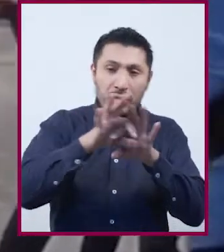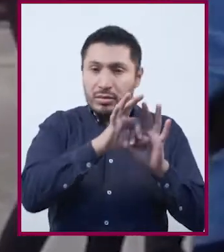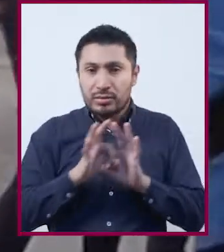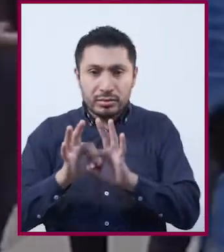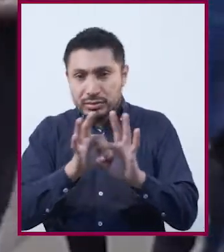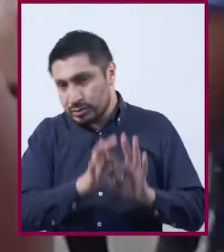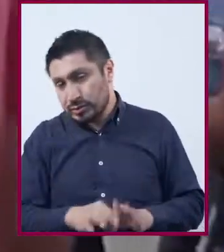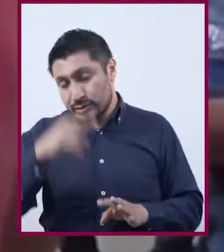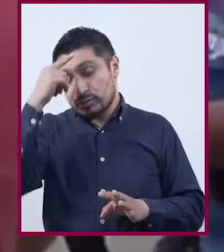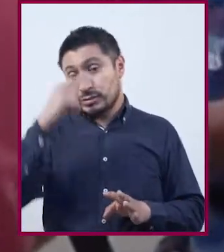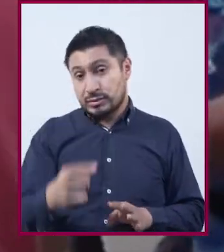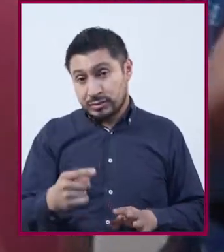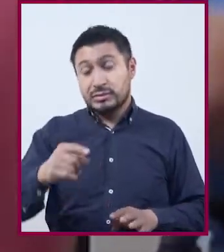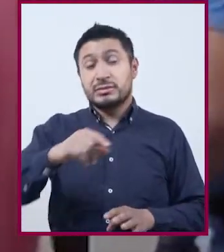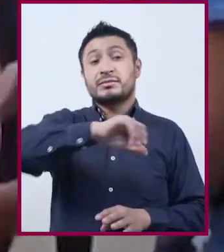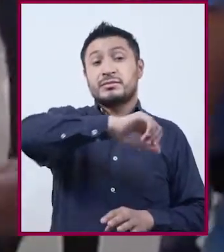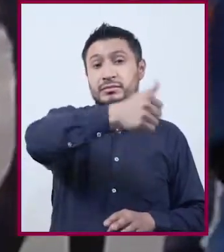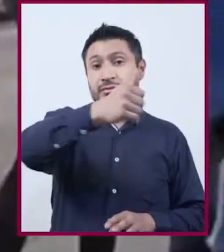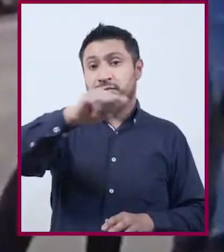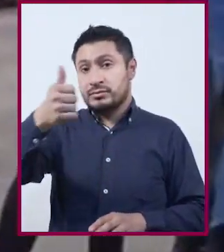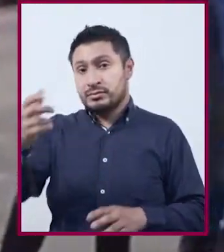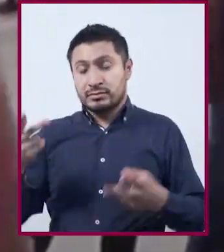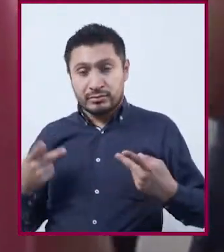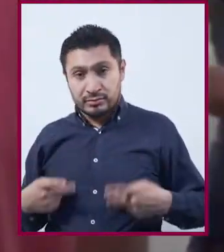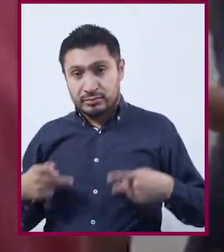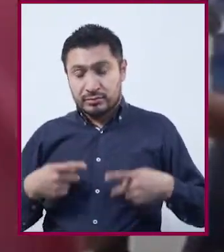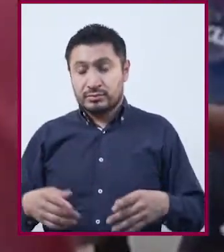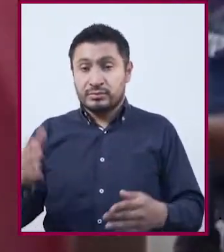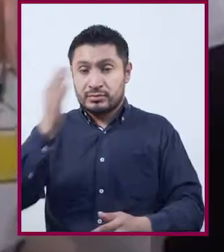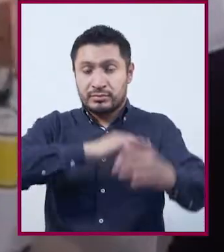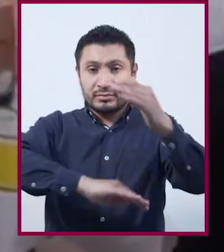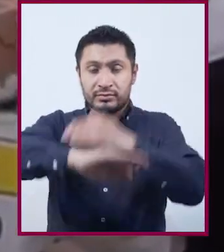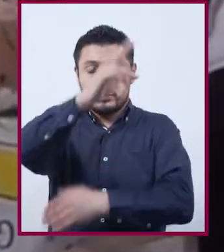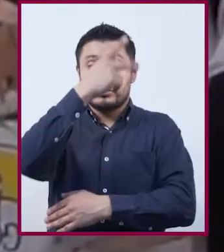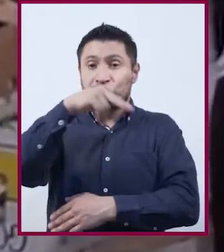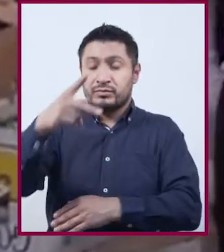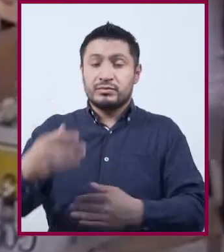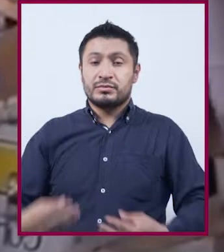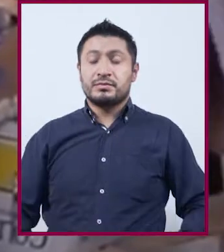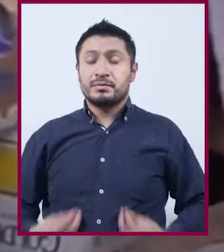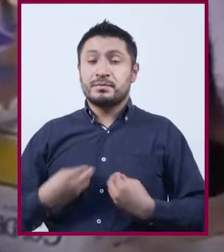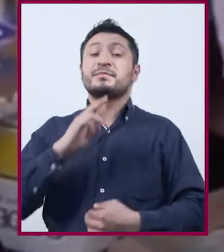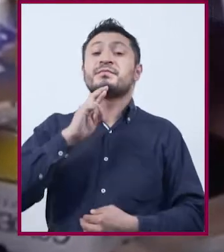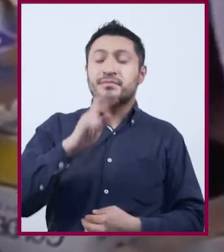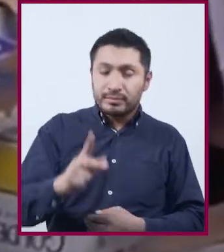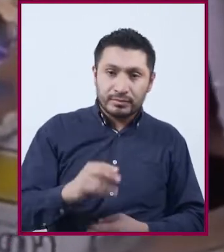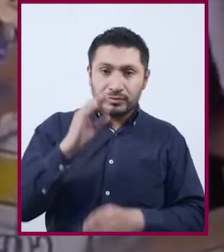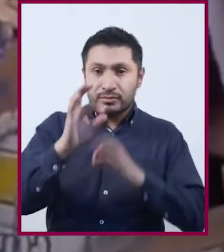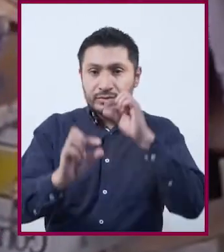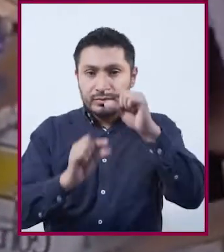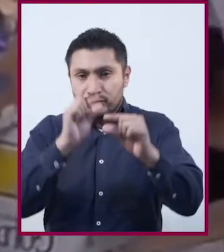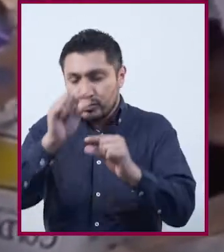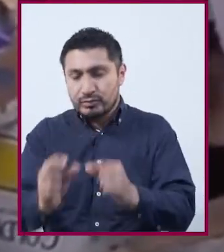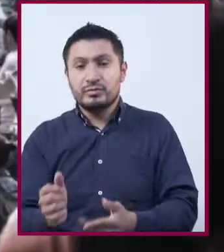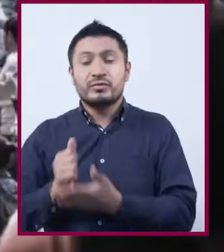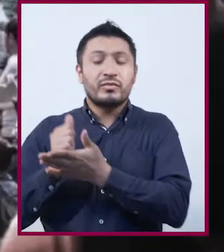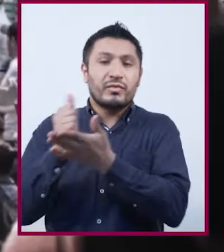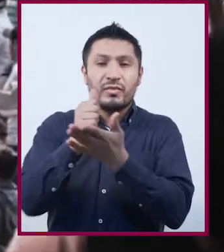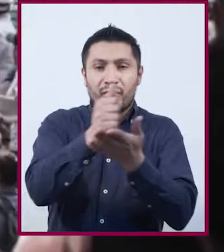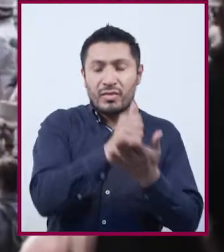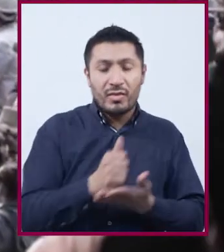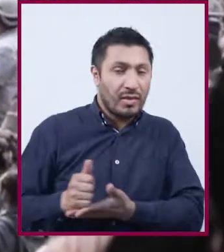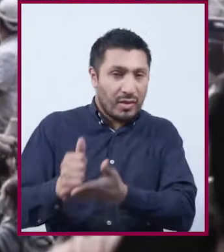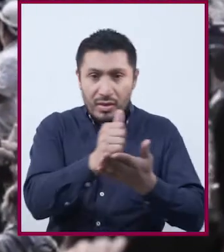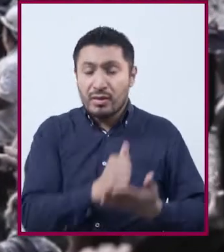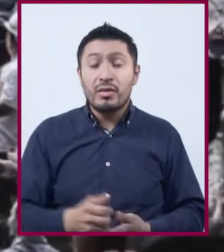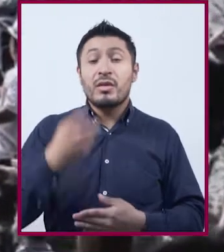solidarios, unirnos entre nosotros para que otras personas puedan salir adelante con sus vidas, ayudarnos entre nosotros. Eso